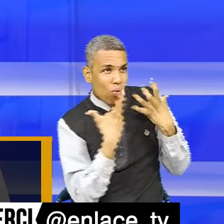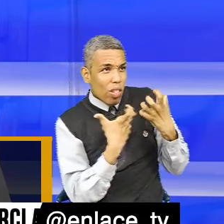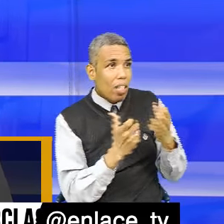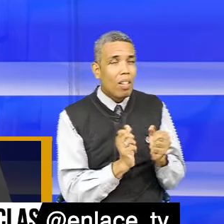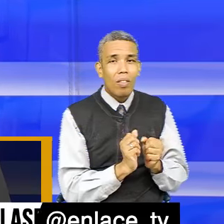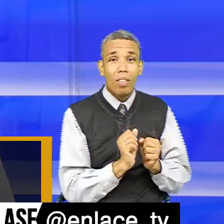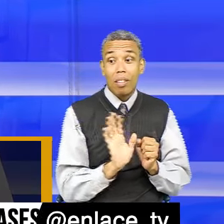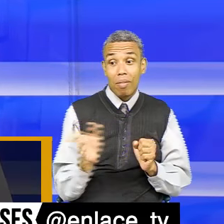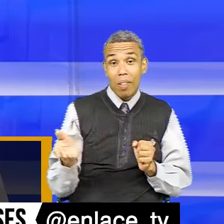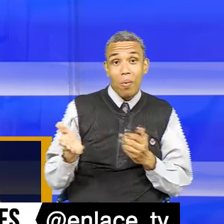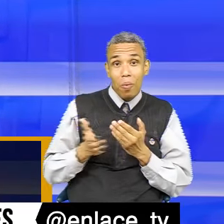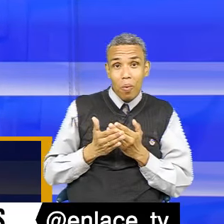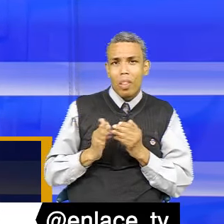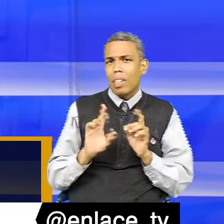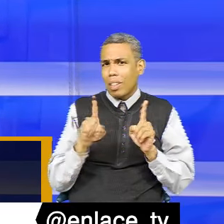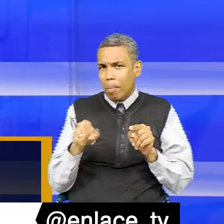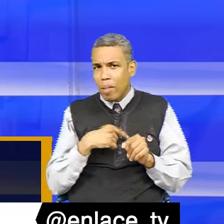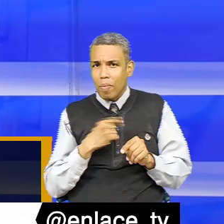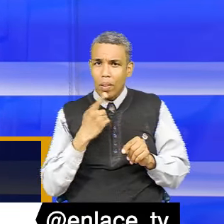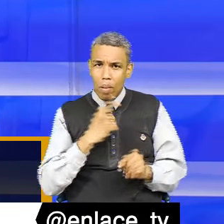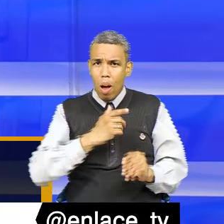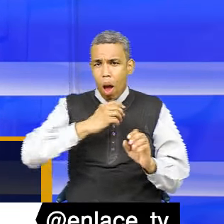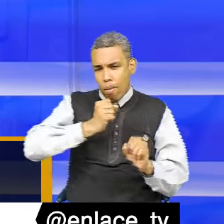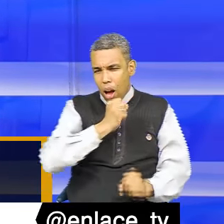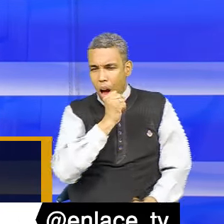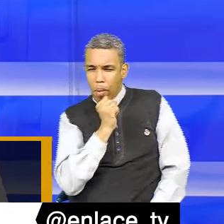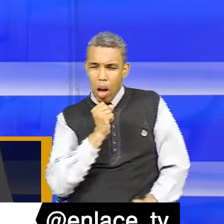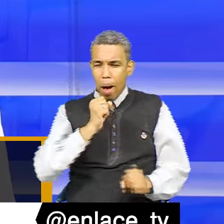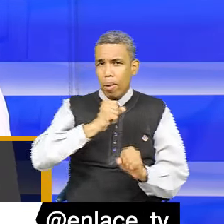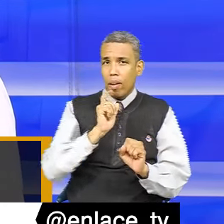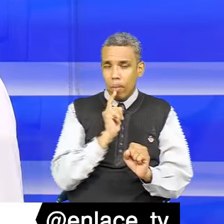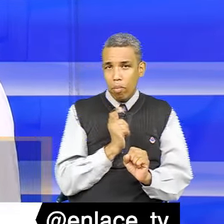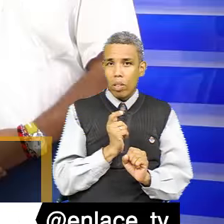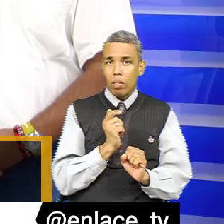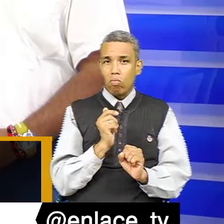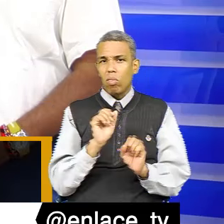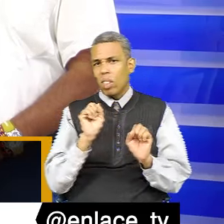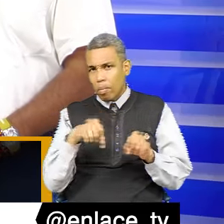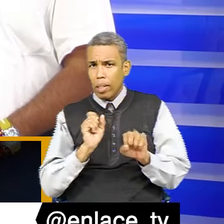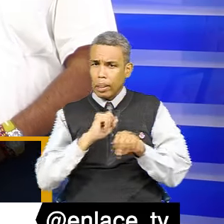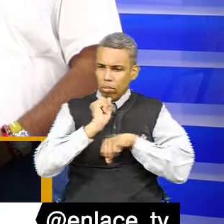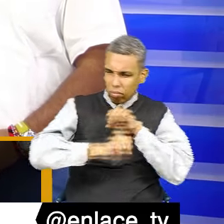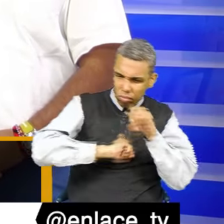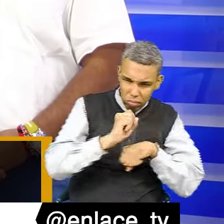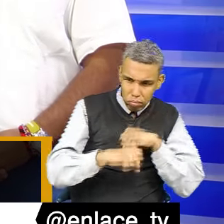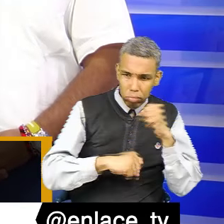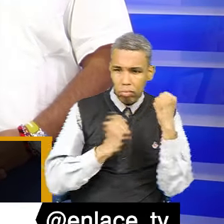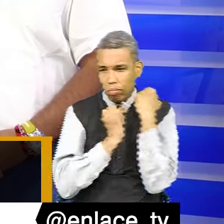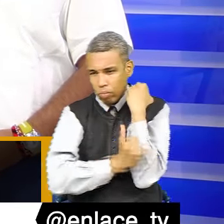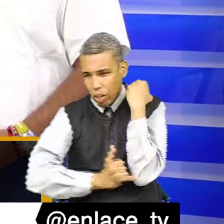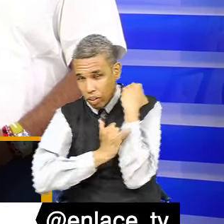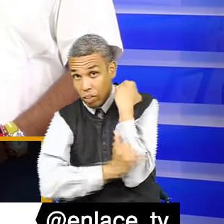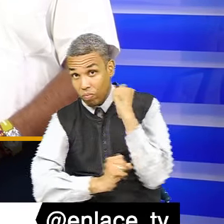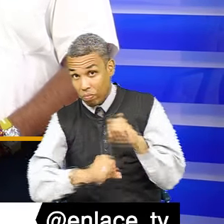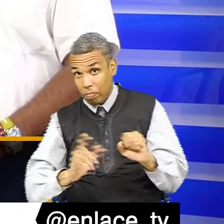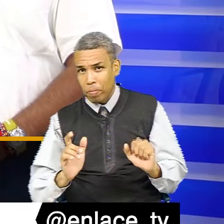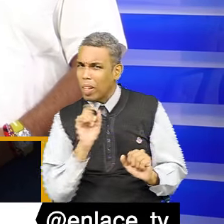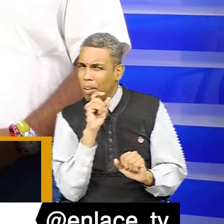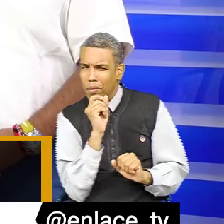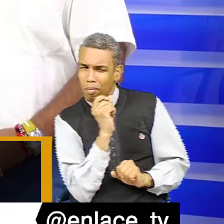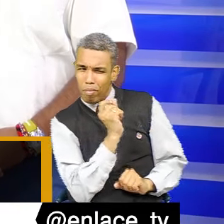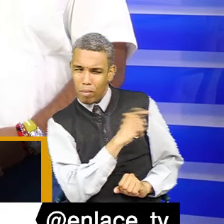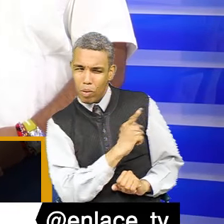una recrovía espectacular para todos los niños de ese sector y las personas aledañas del barrio Miraflores. Bueno, ¿qué artistas invitados que usted